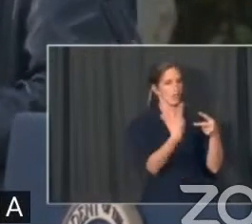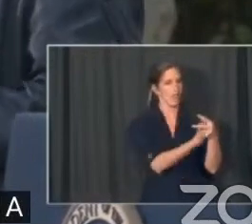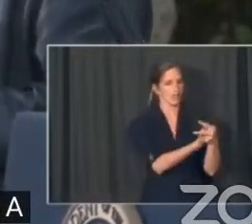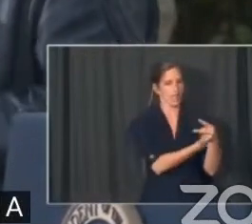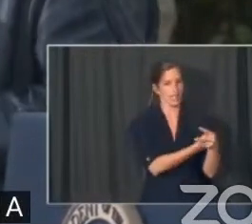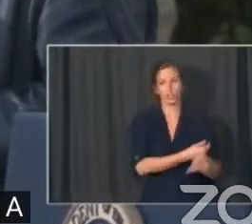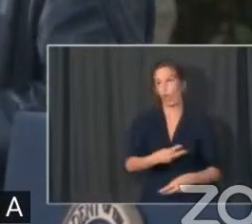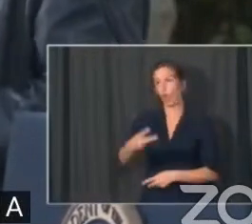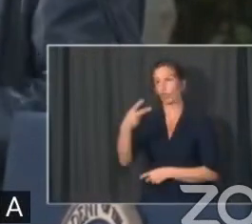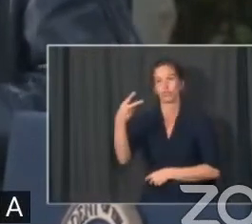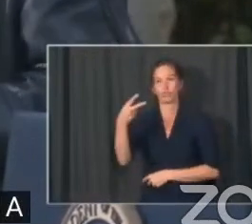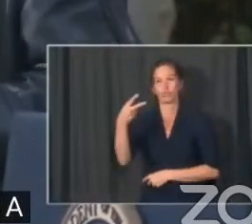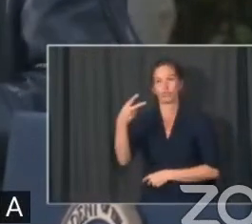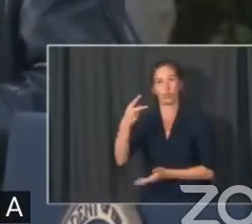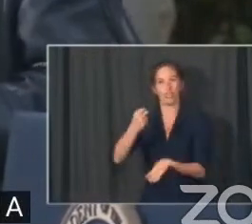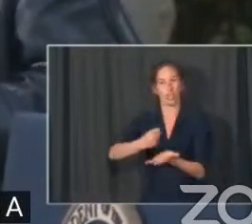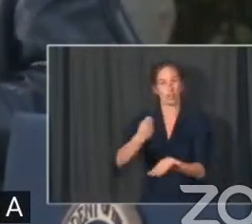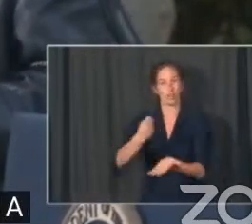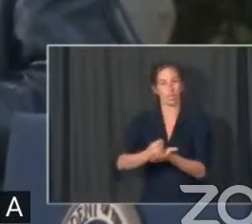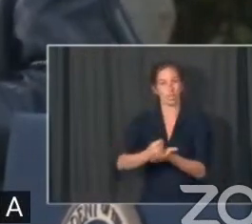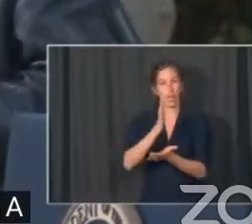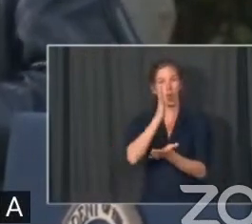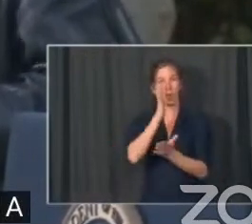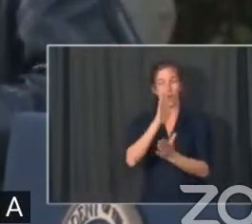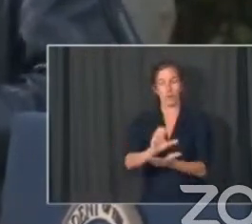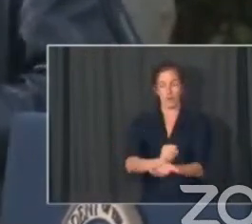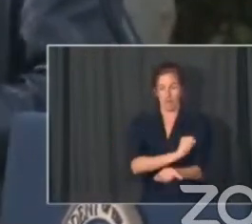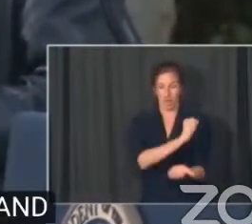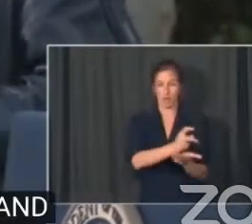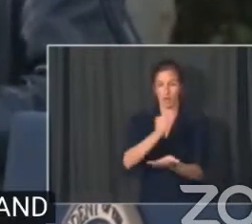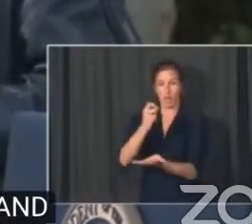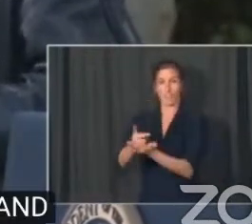como proteger como alternativa a la vacuna.